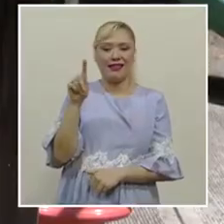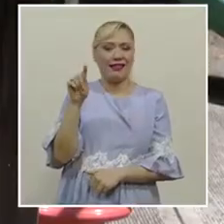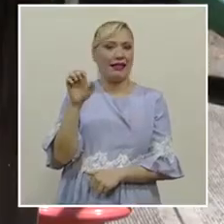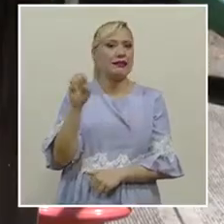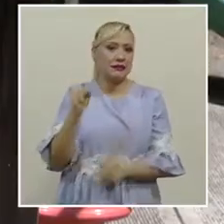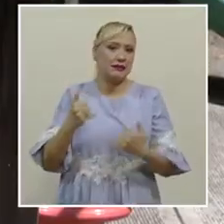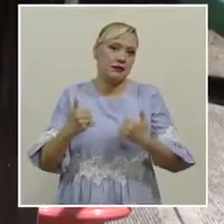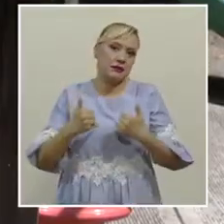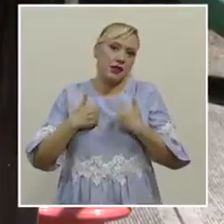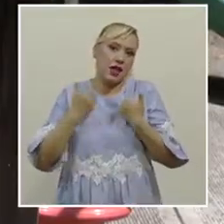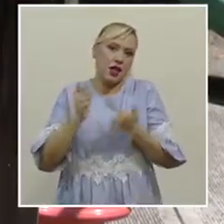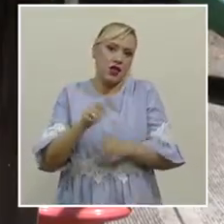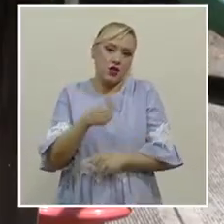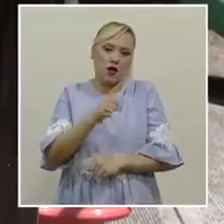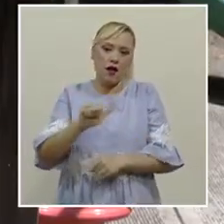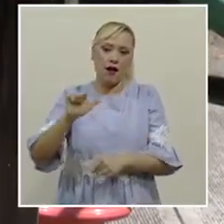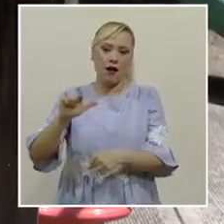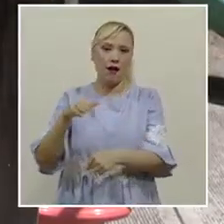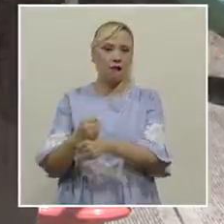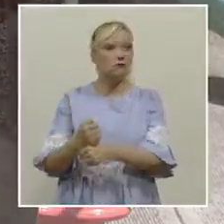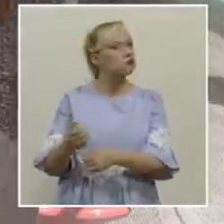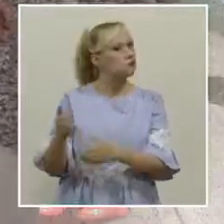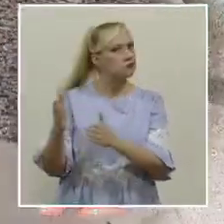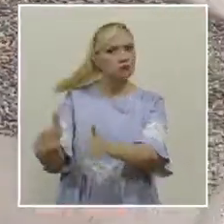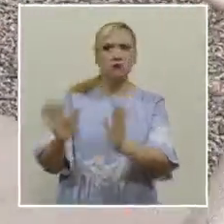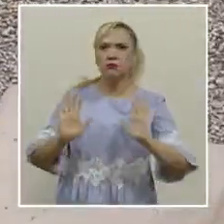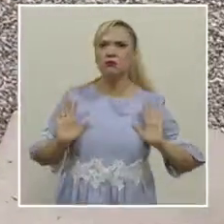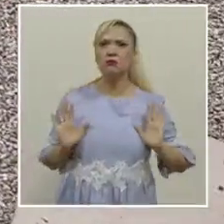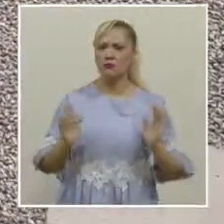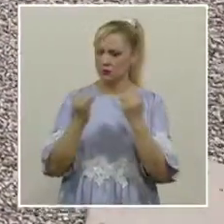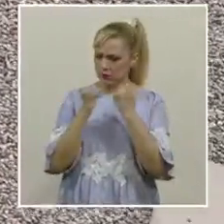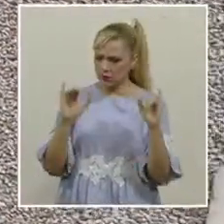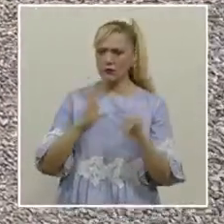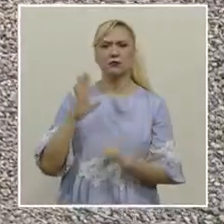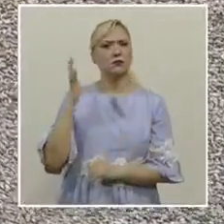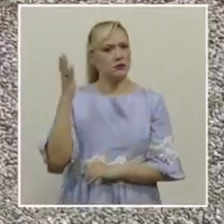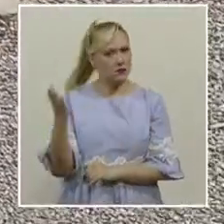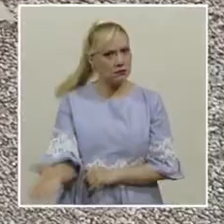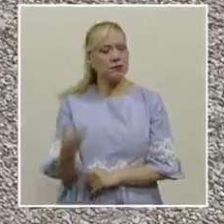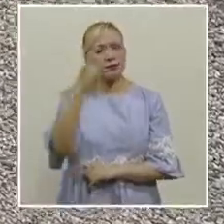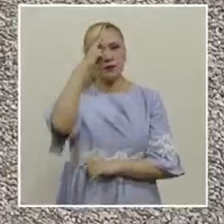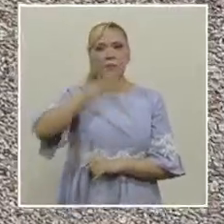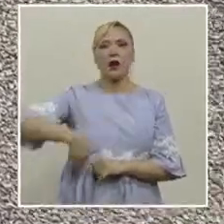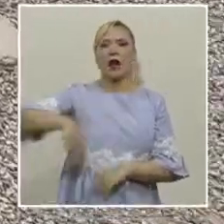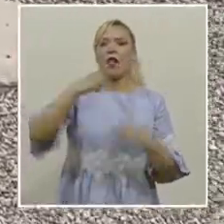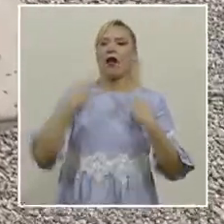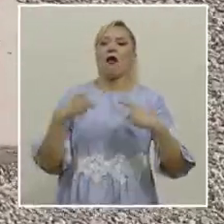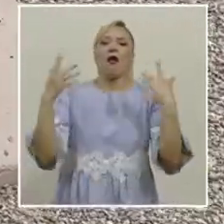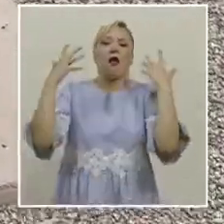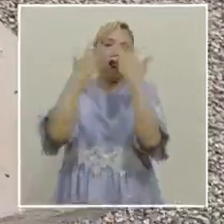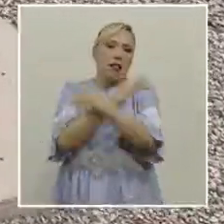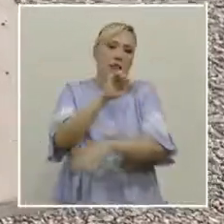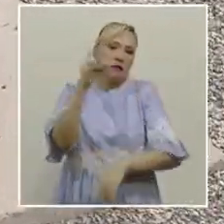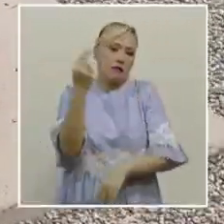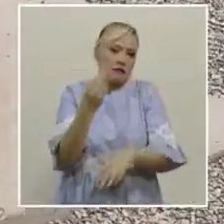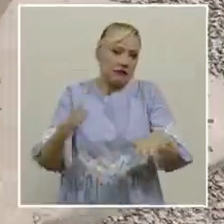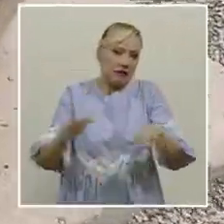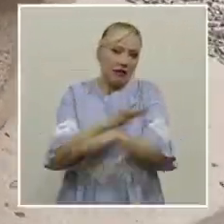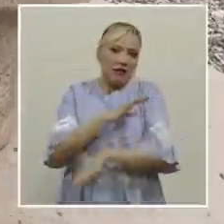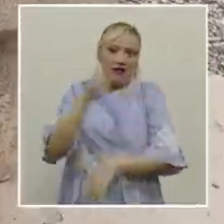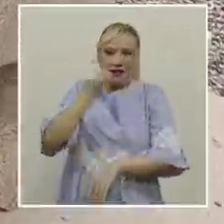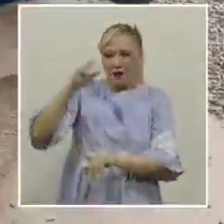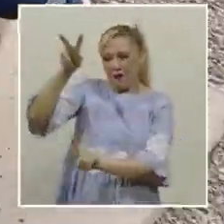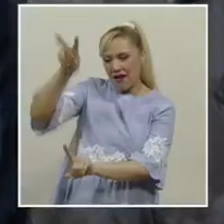en sus resoluciones como personas con autonomía propia ayuda a comunicar a la sociedad la necesidad de un cambio en la visión